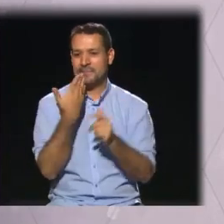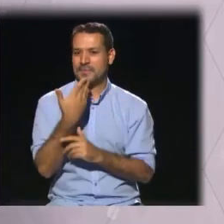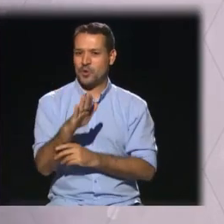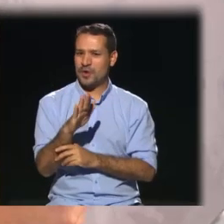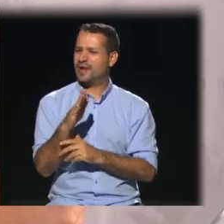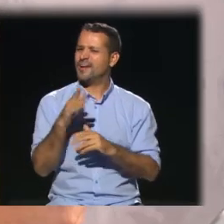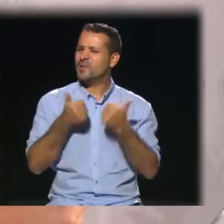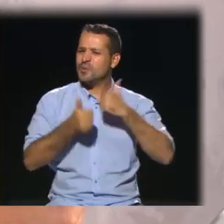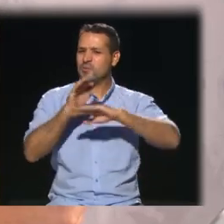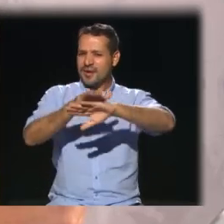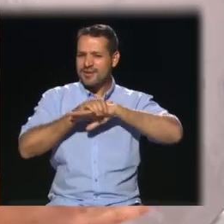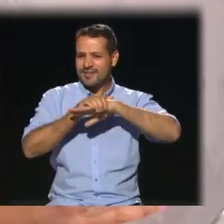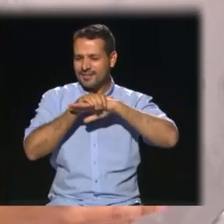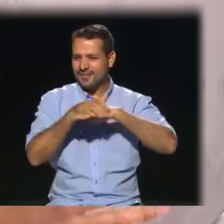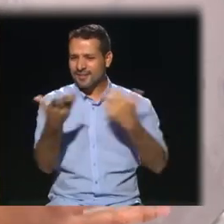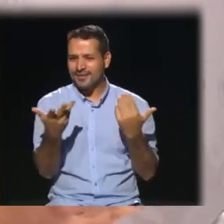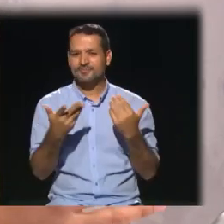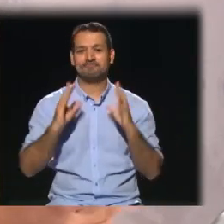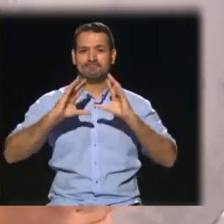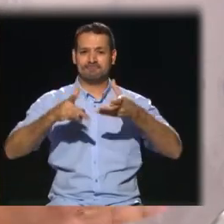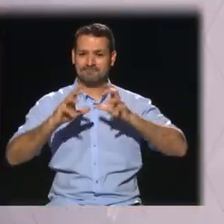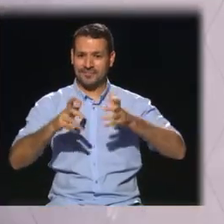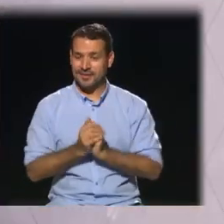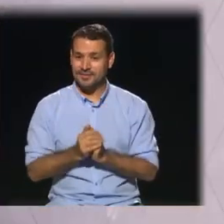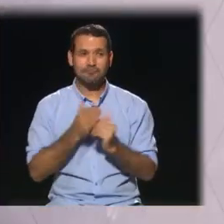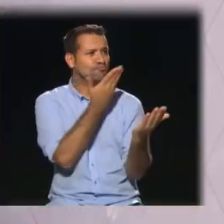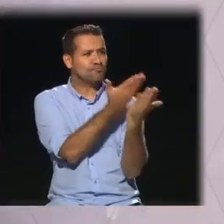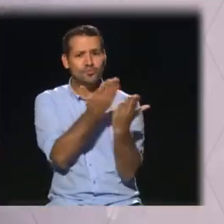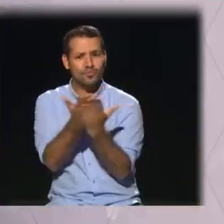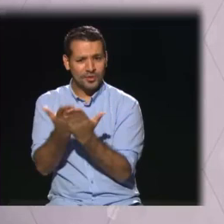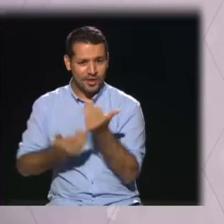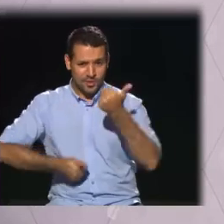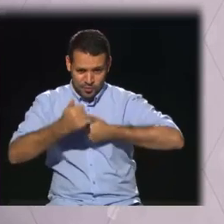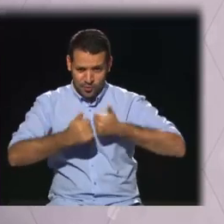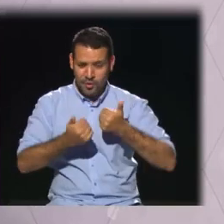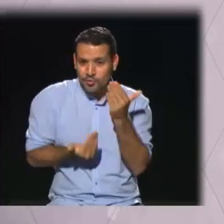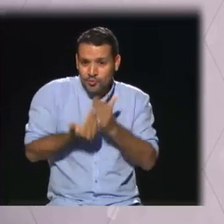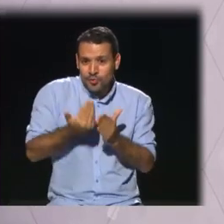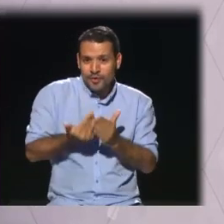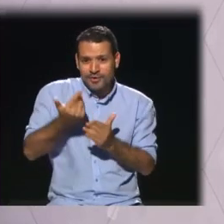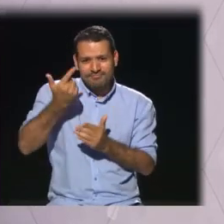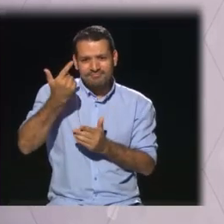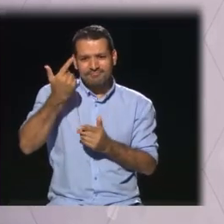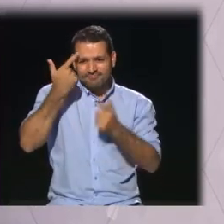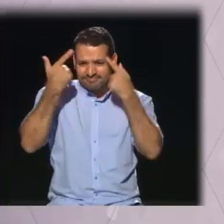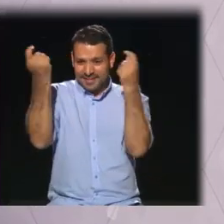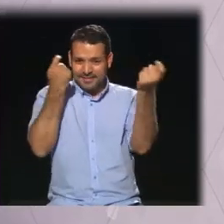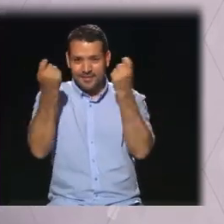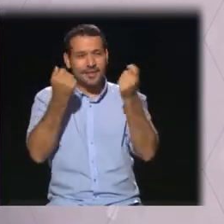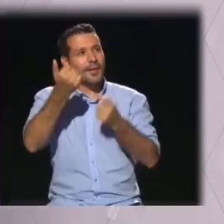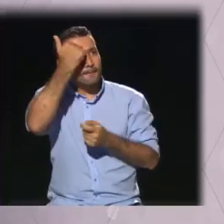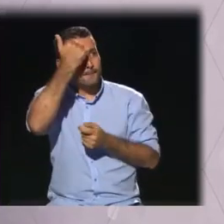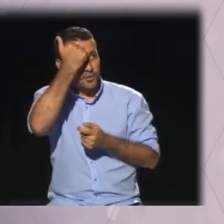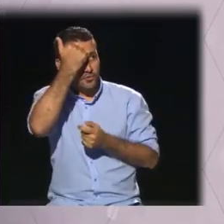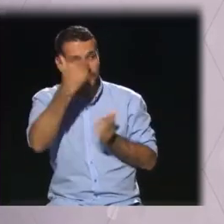o quieran utilizarlo para su clase. Entonces lo que estamos proponiendo es básicamente una serie de recursos en línea que los profes pueden utilizar en